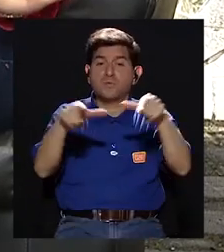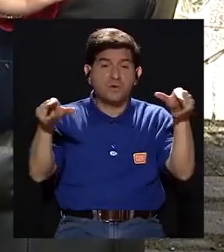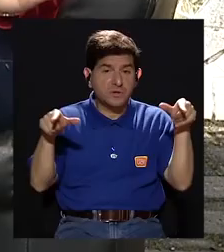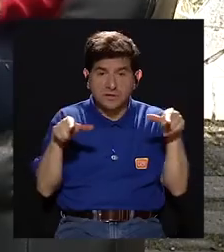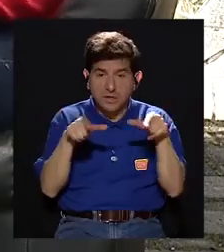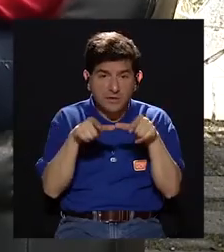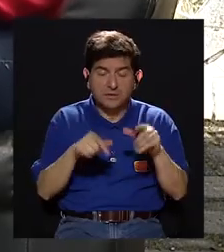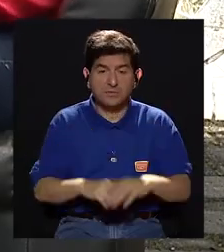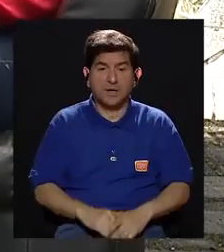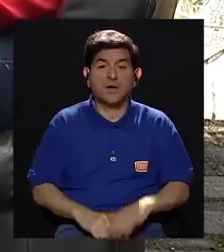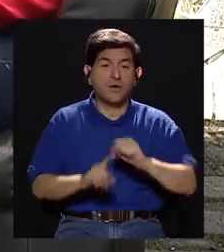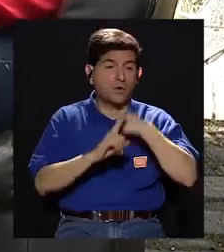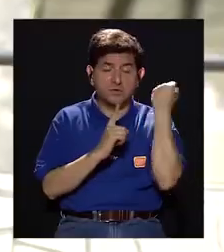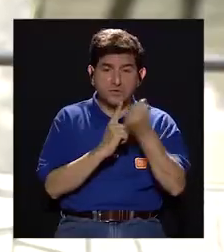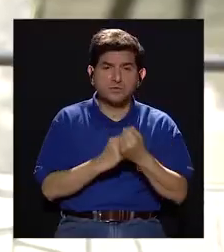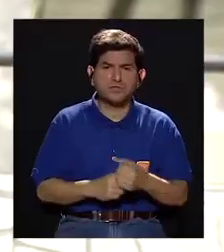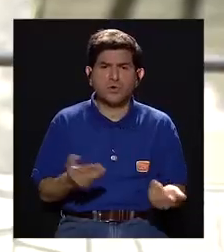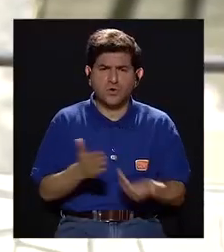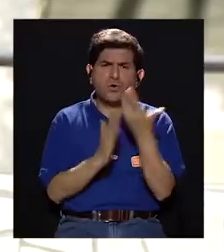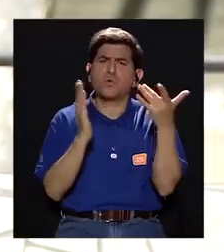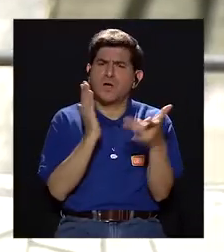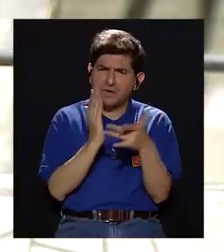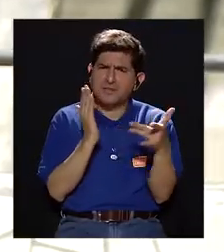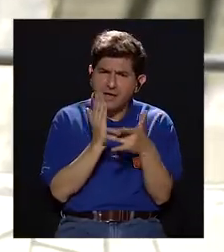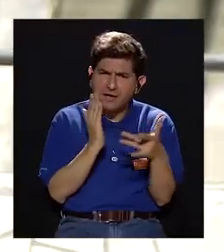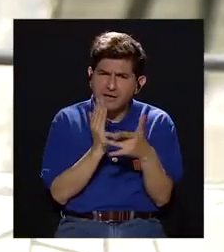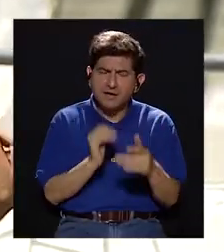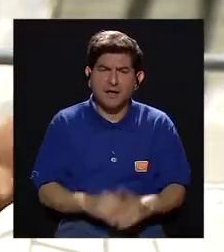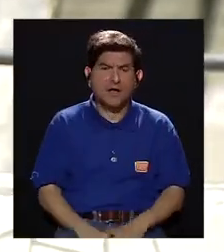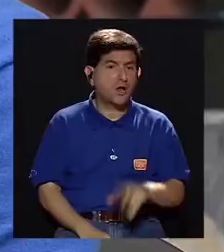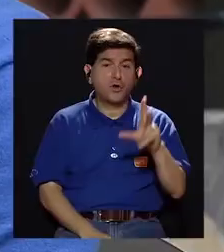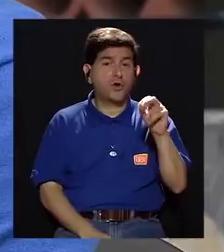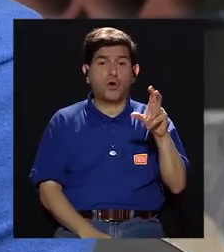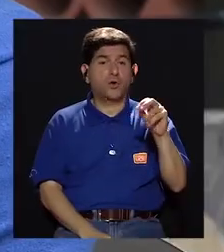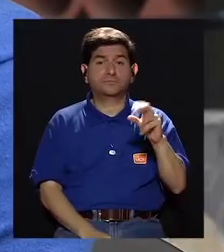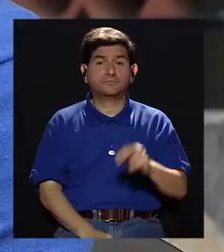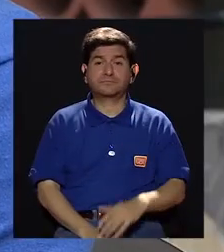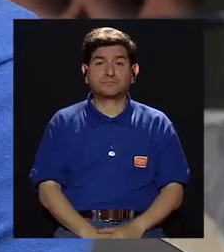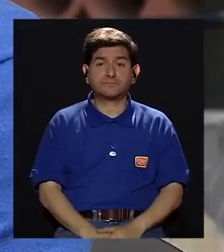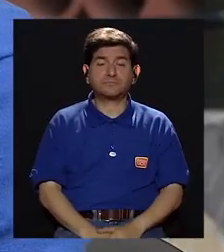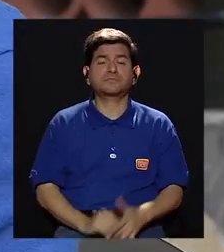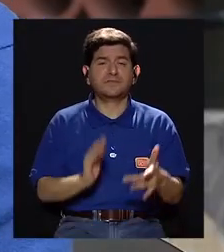posición que esté, se puede hacer. ¿Esta es una técnica nueva? ¿Es reciente o es...?